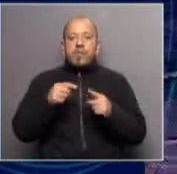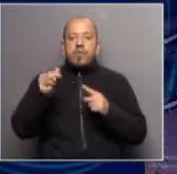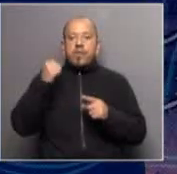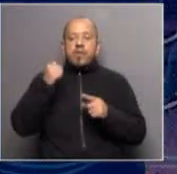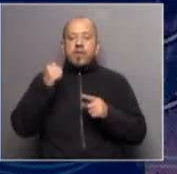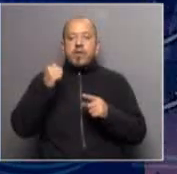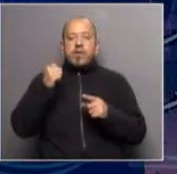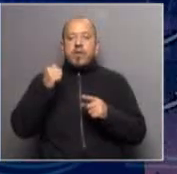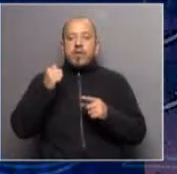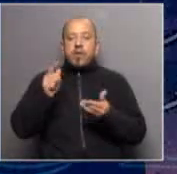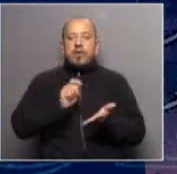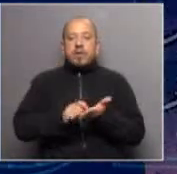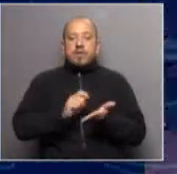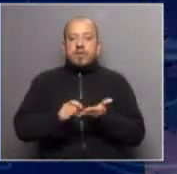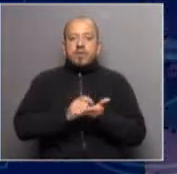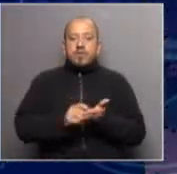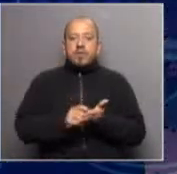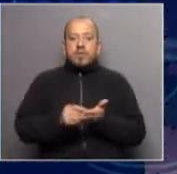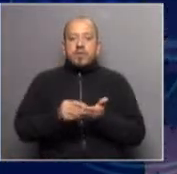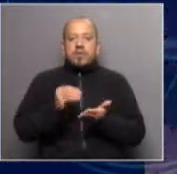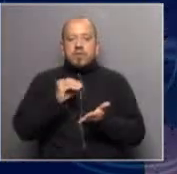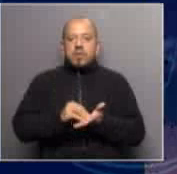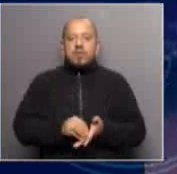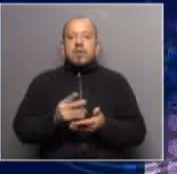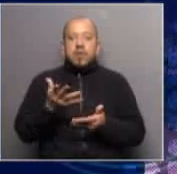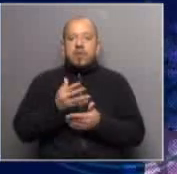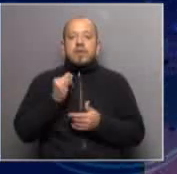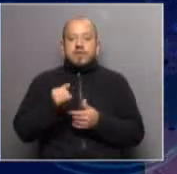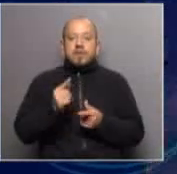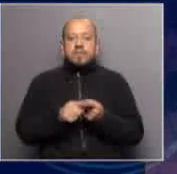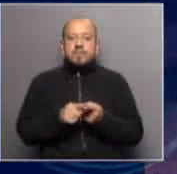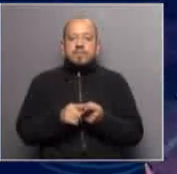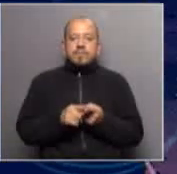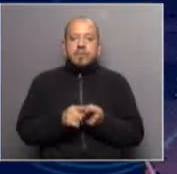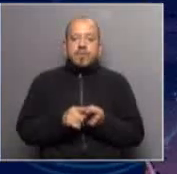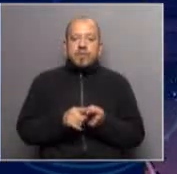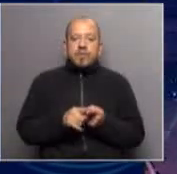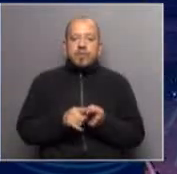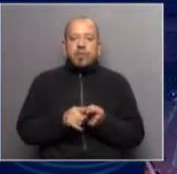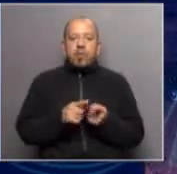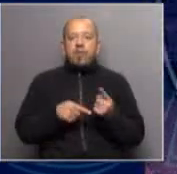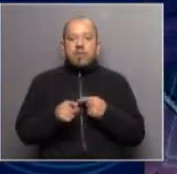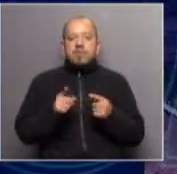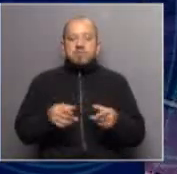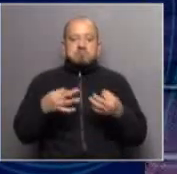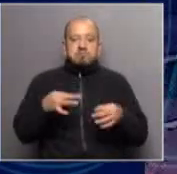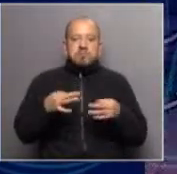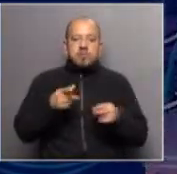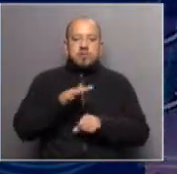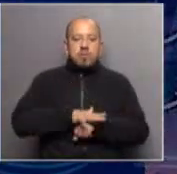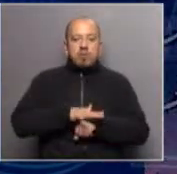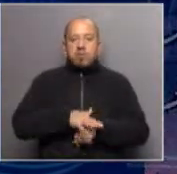mente. Chao. Cayó a la canción y fue como, ¡ah, ahora le encontré el lugar! Y fui muy feliz en ese